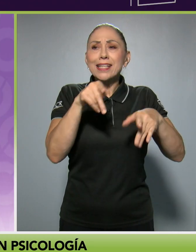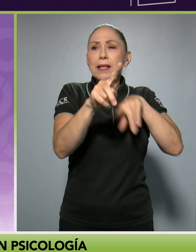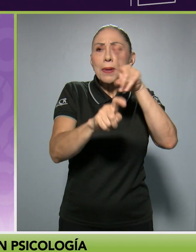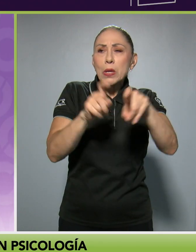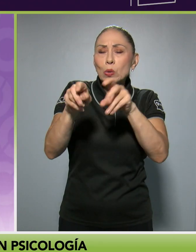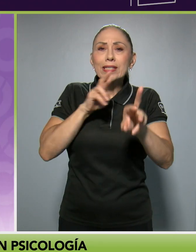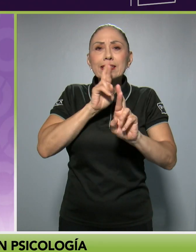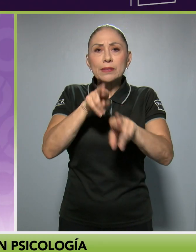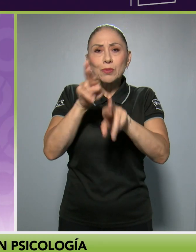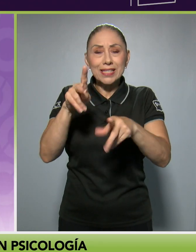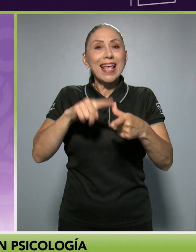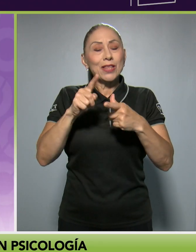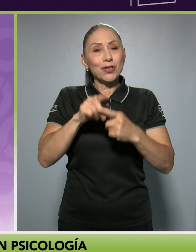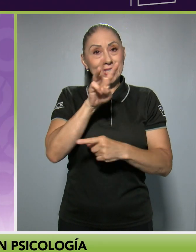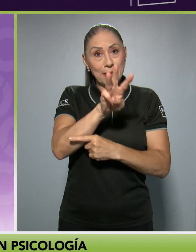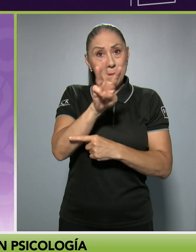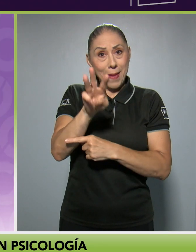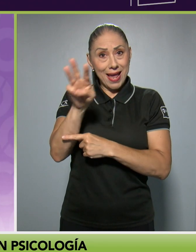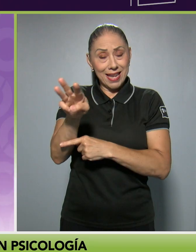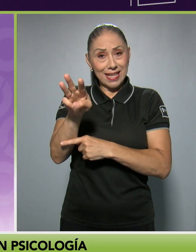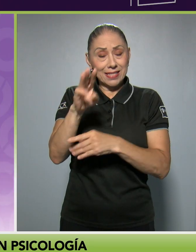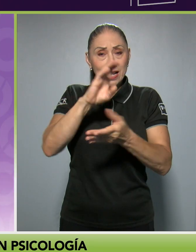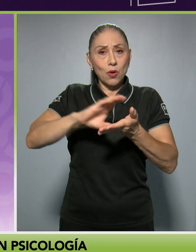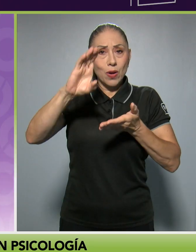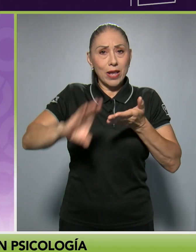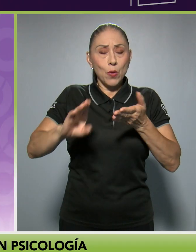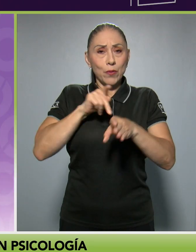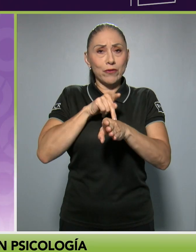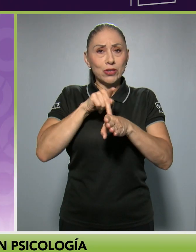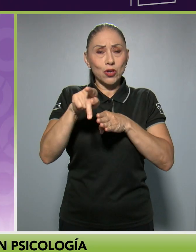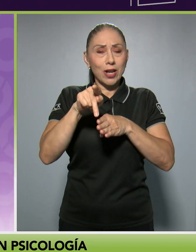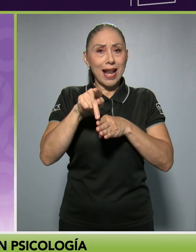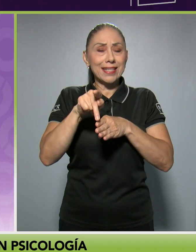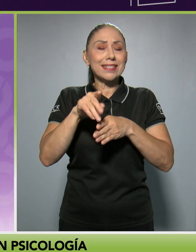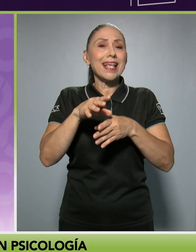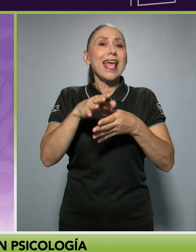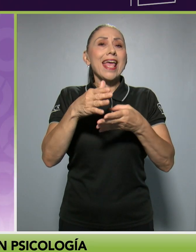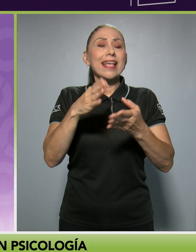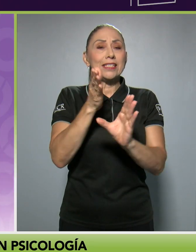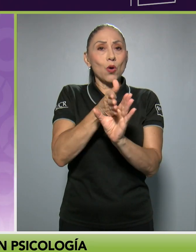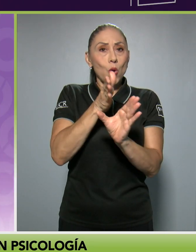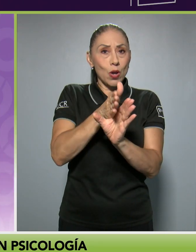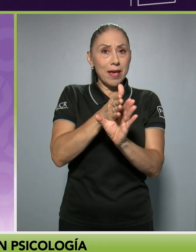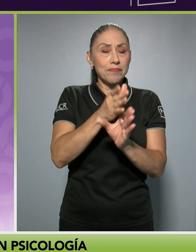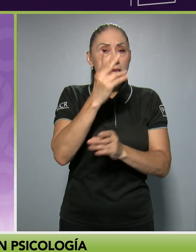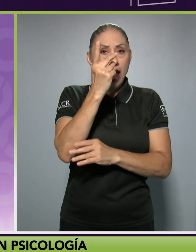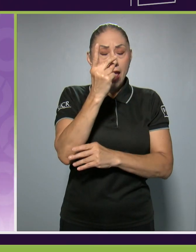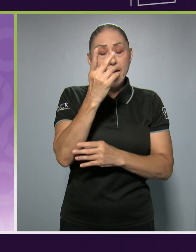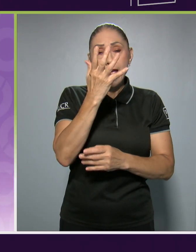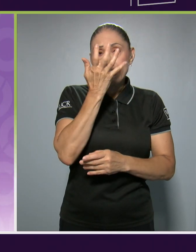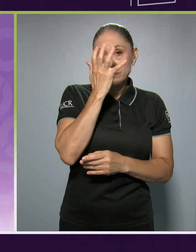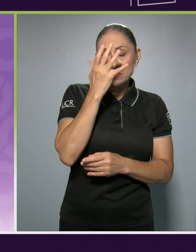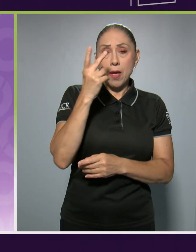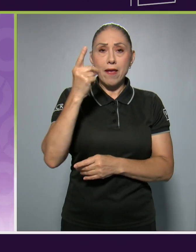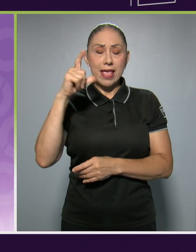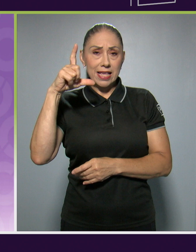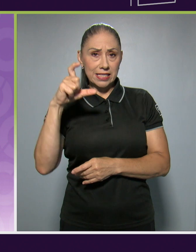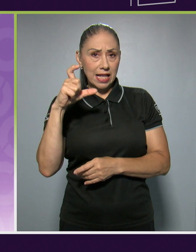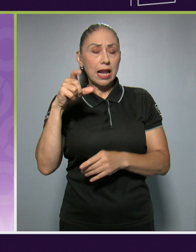en las páginas del Colegio de Profesionales en Psicología, tanto en Facebook como en Instagram, pues ahí pueden repasar en